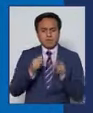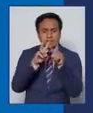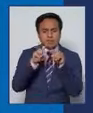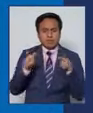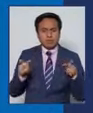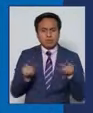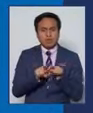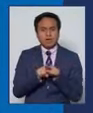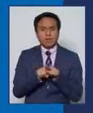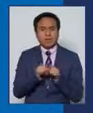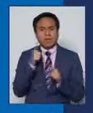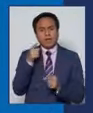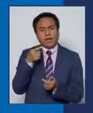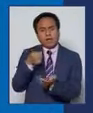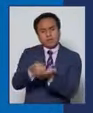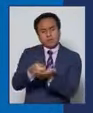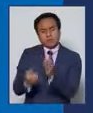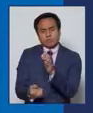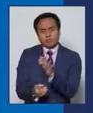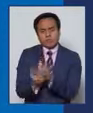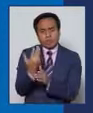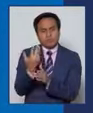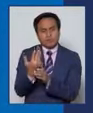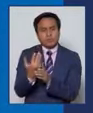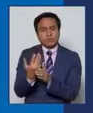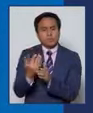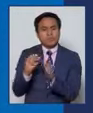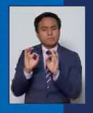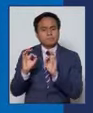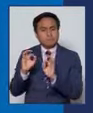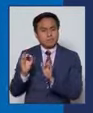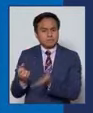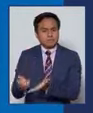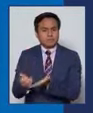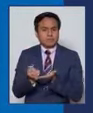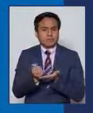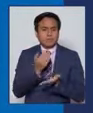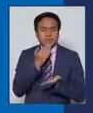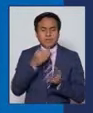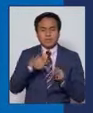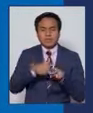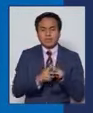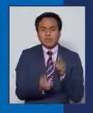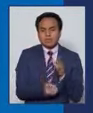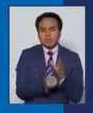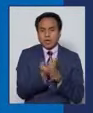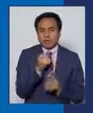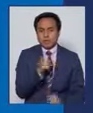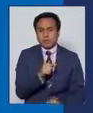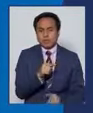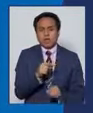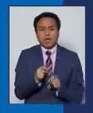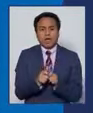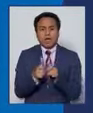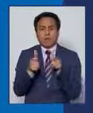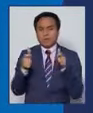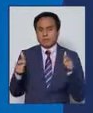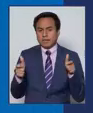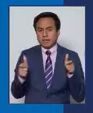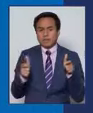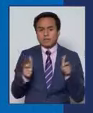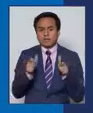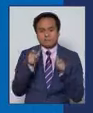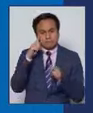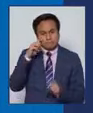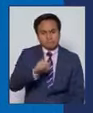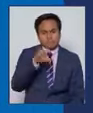por medio de la adquisición de nuevos termocicladores, como también por nuevas técnicas que hacen poder aumentar esta capacidad